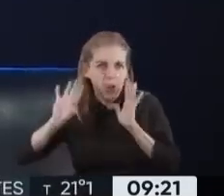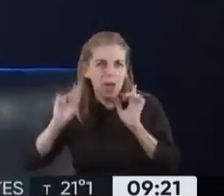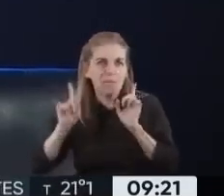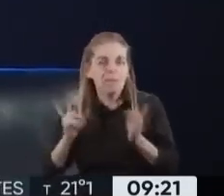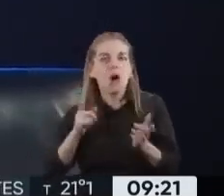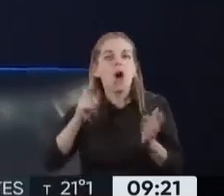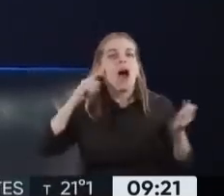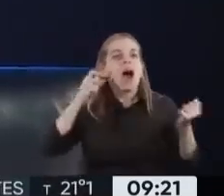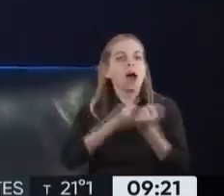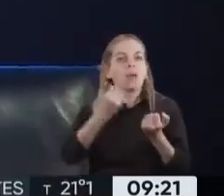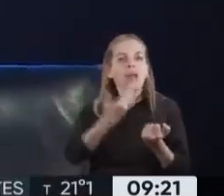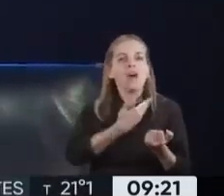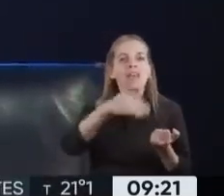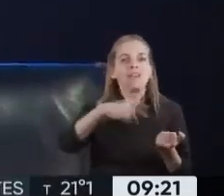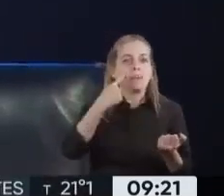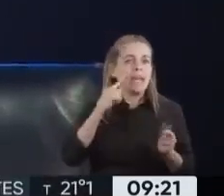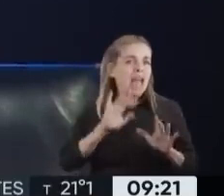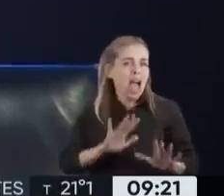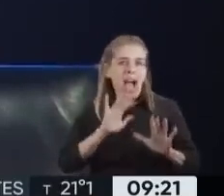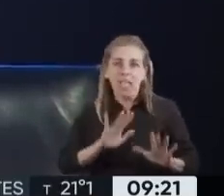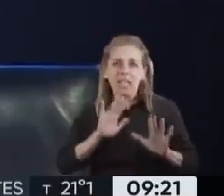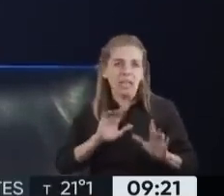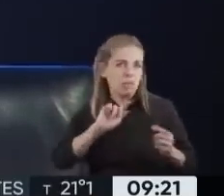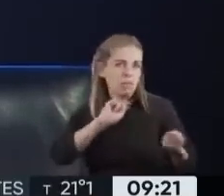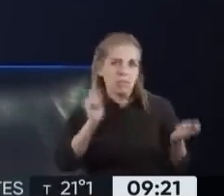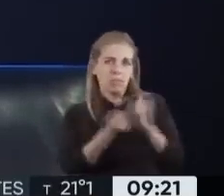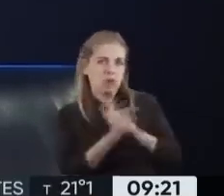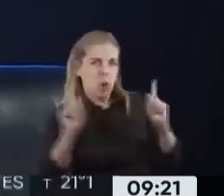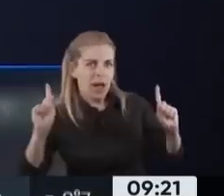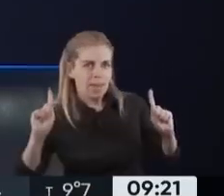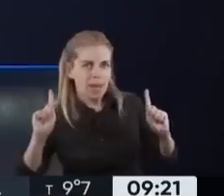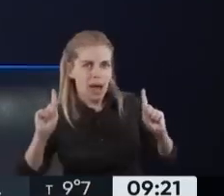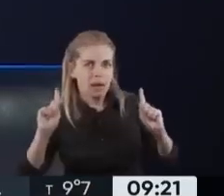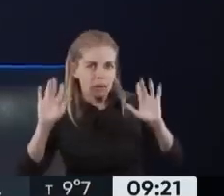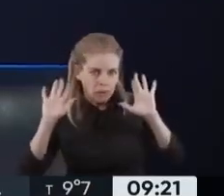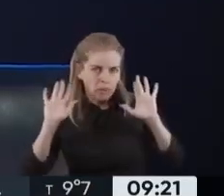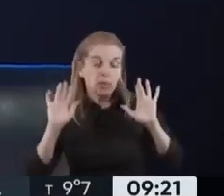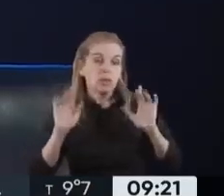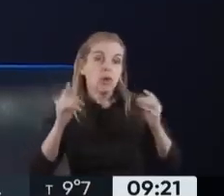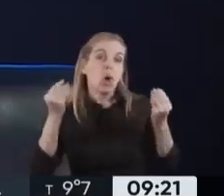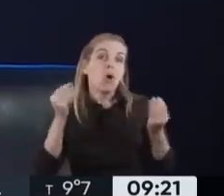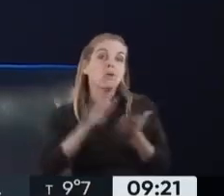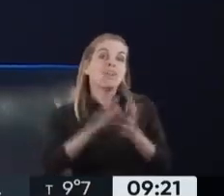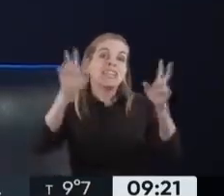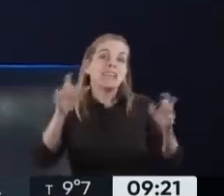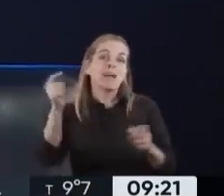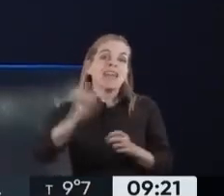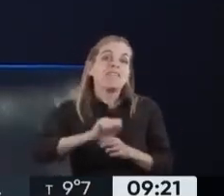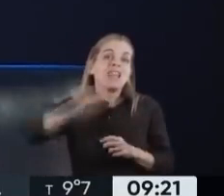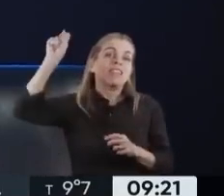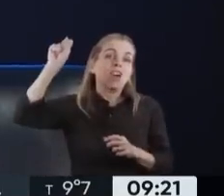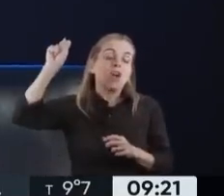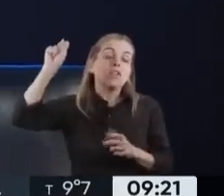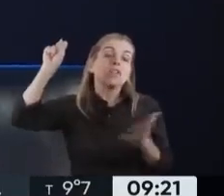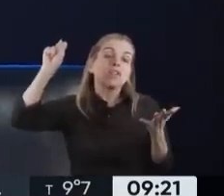fondo monetario internacional siempre fue así así que en ese sentido no no va a haber ningún cambio y la expectativa de inflación la estamos trabajando